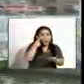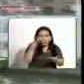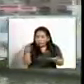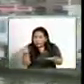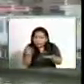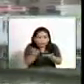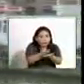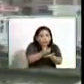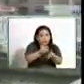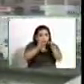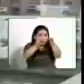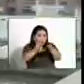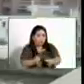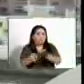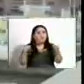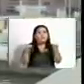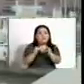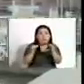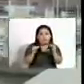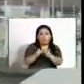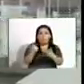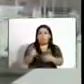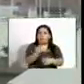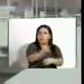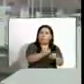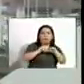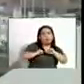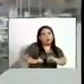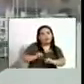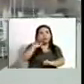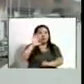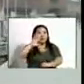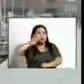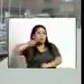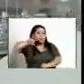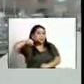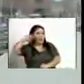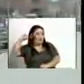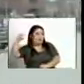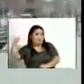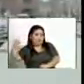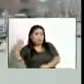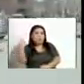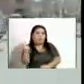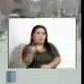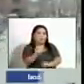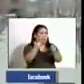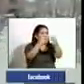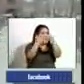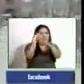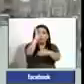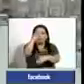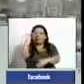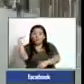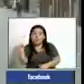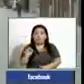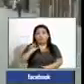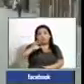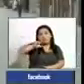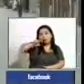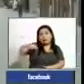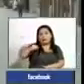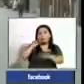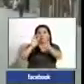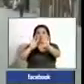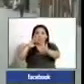oficiales, se contabilizan también más de 50.000 muertos en 188 países y territorios. Más de 3.900 millones